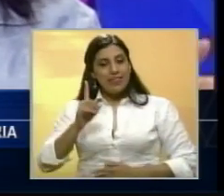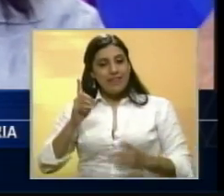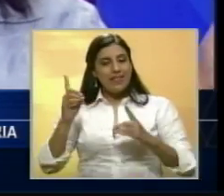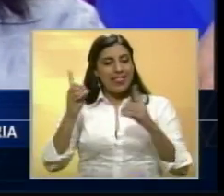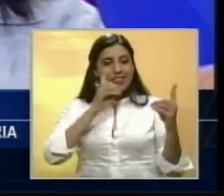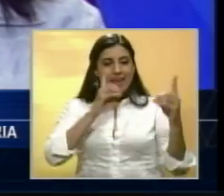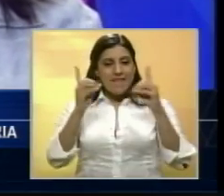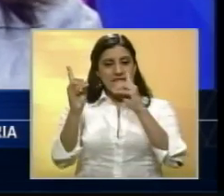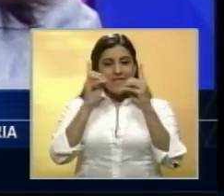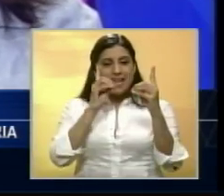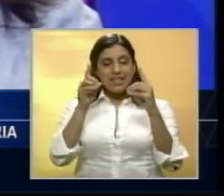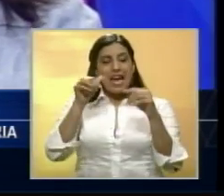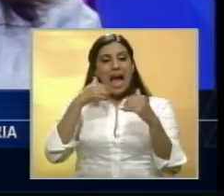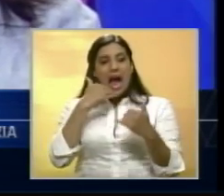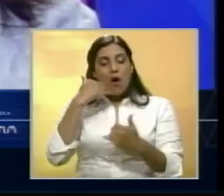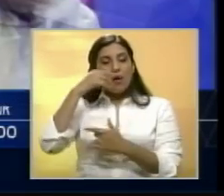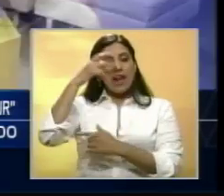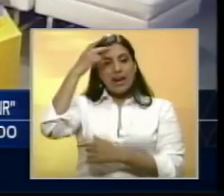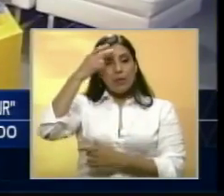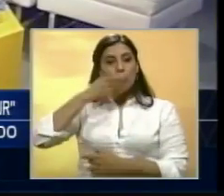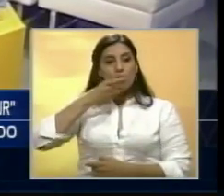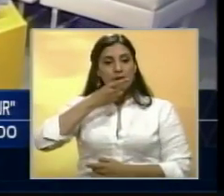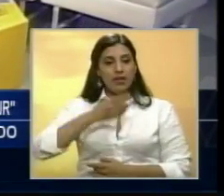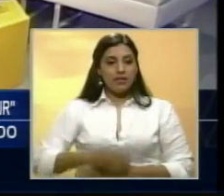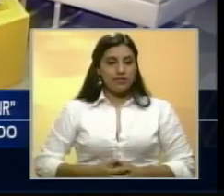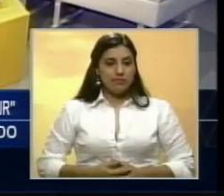debatió ahora en República Dominicana.